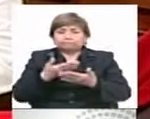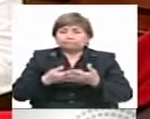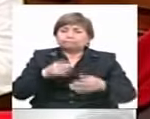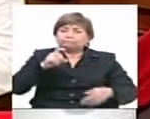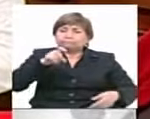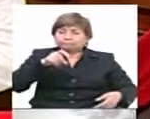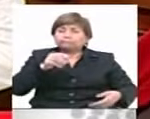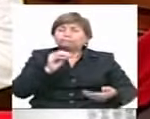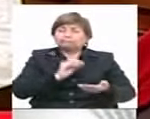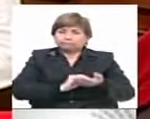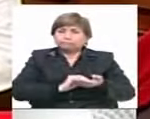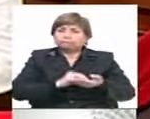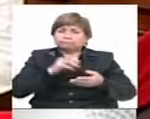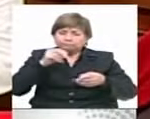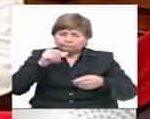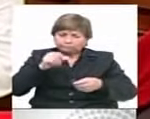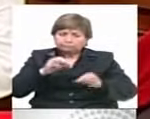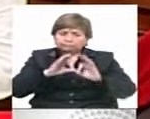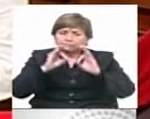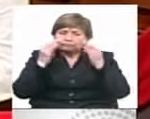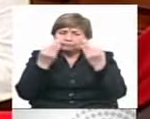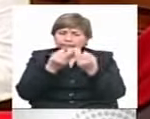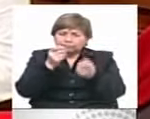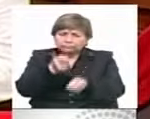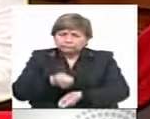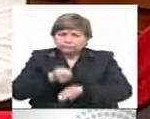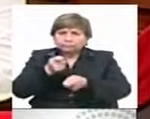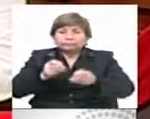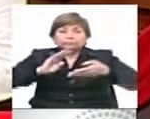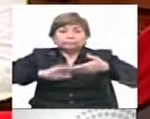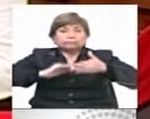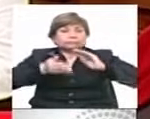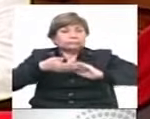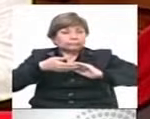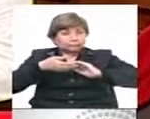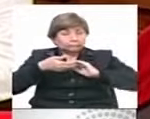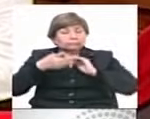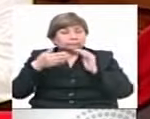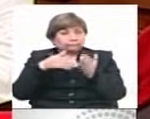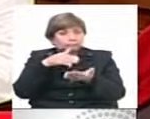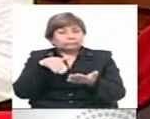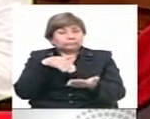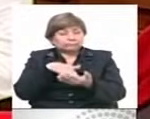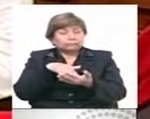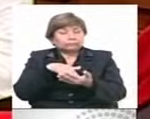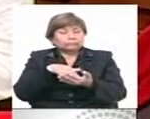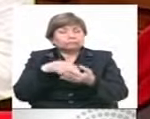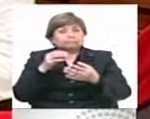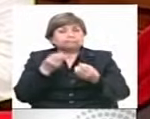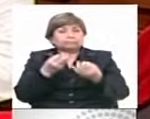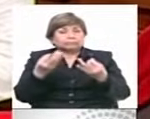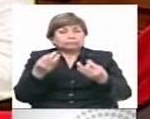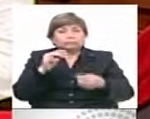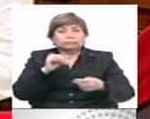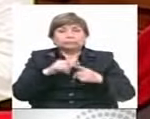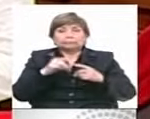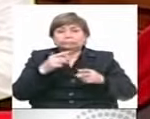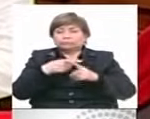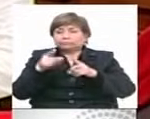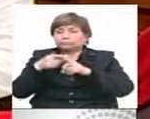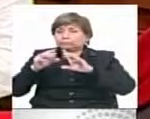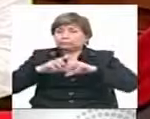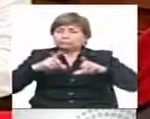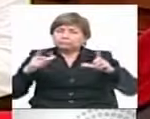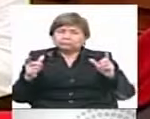requiere colocar la agricultura familiar y comunal en el centro de la política sectorial y multisectorial.